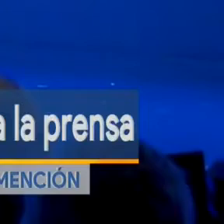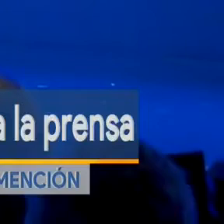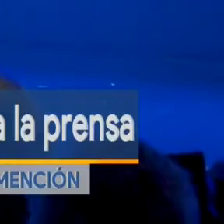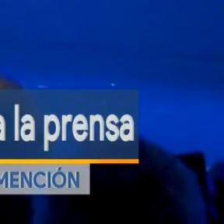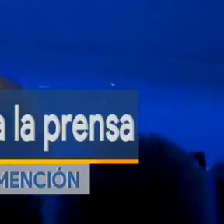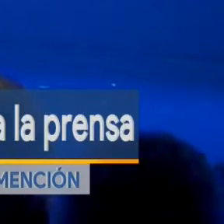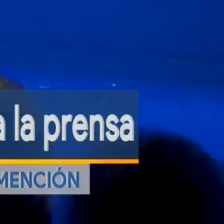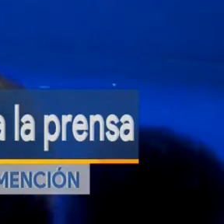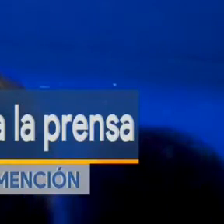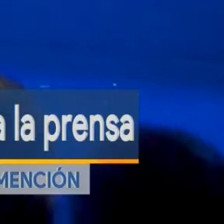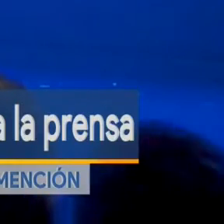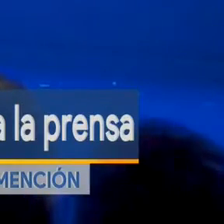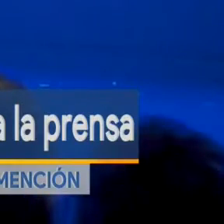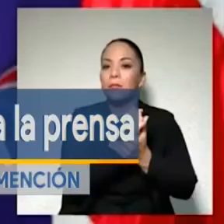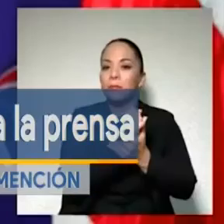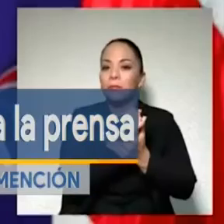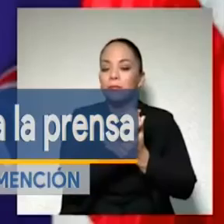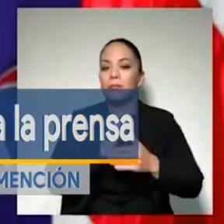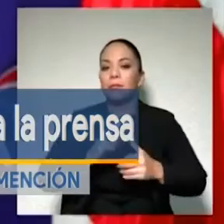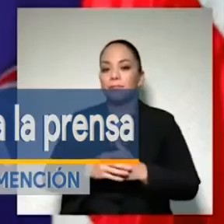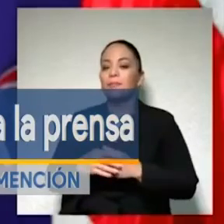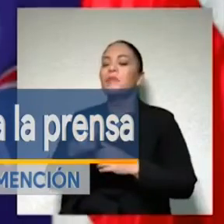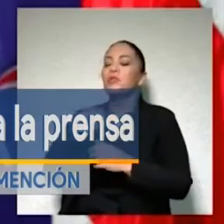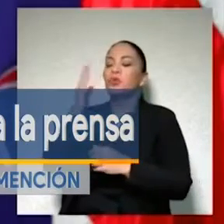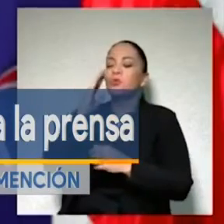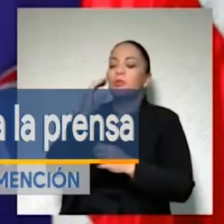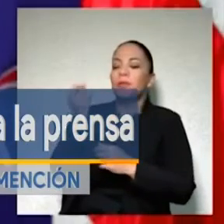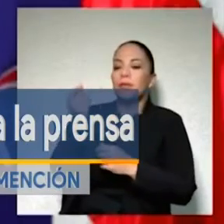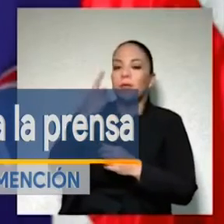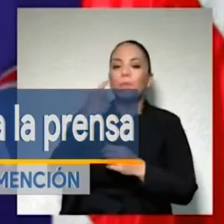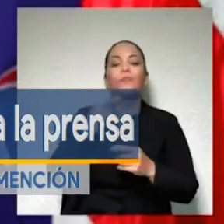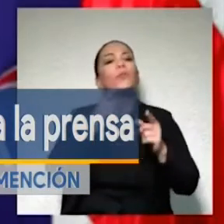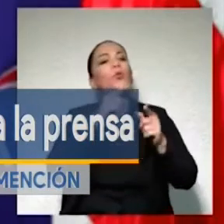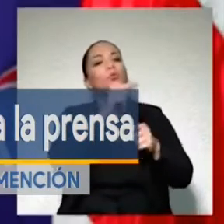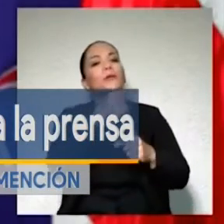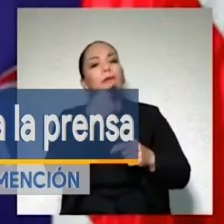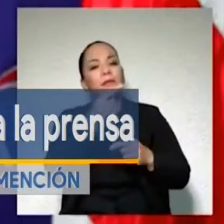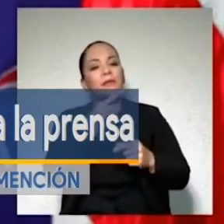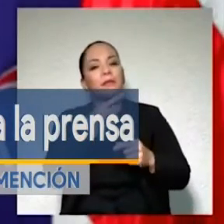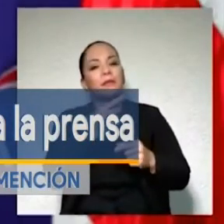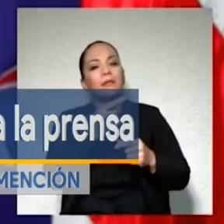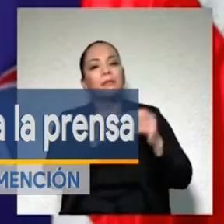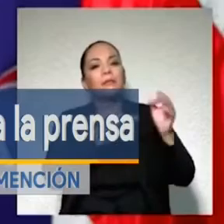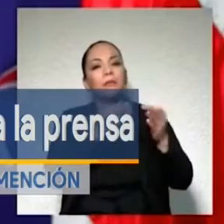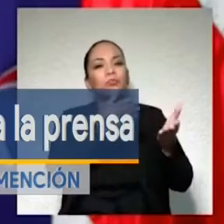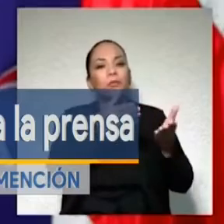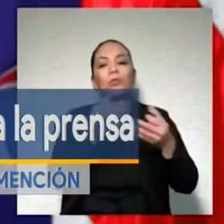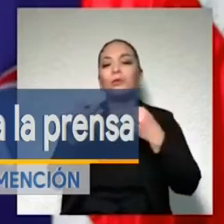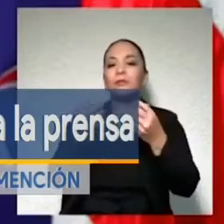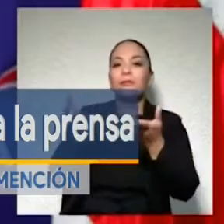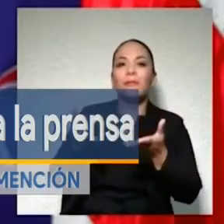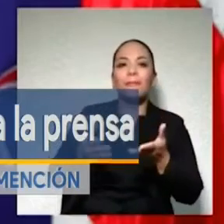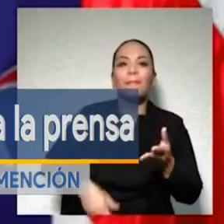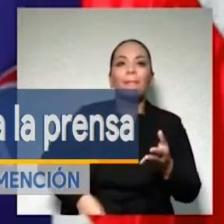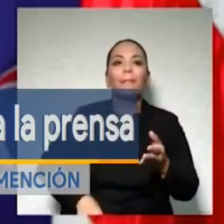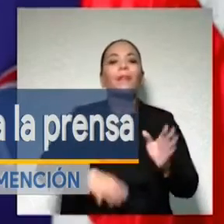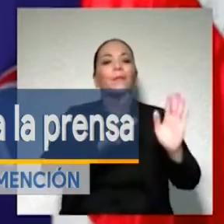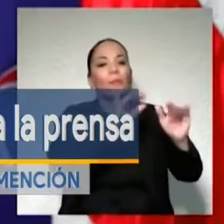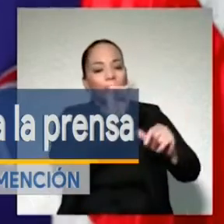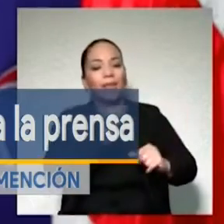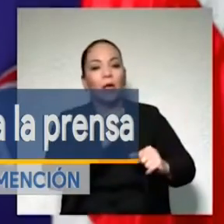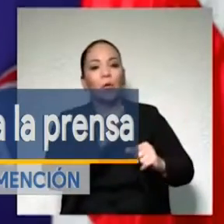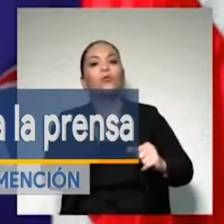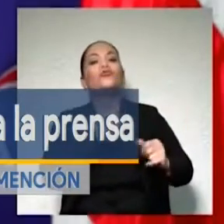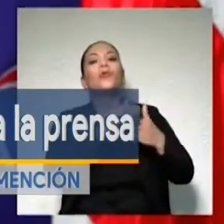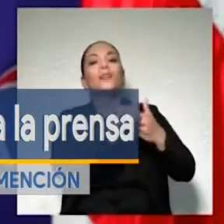su trato a algunas personas. Bueno, usted me va a decir qué explico yo y qué usted explica a usted. Perdóneme un momentico, aquí el que lleva